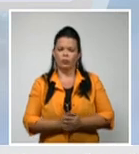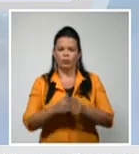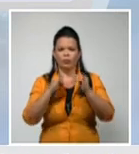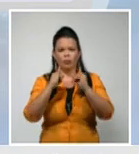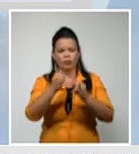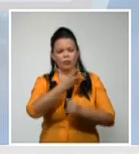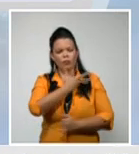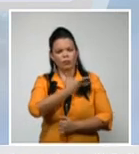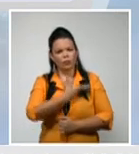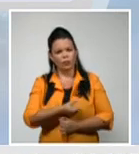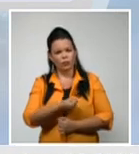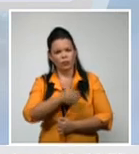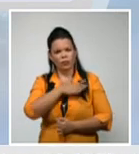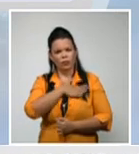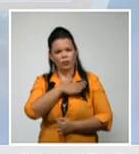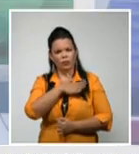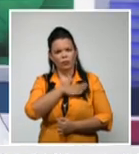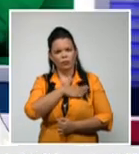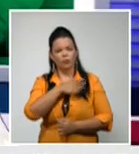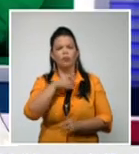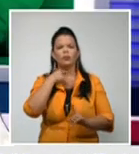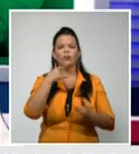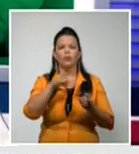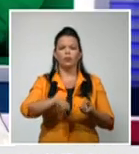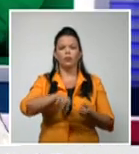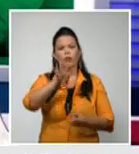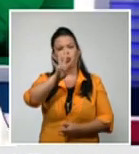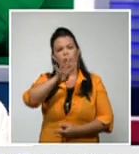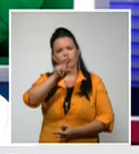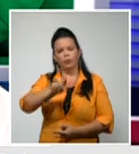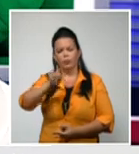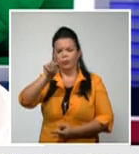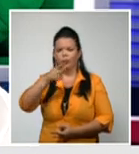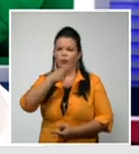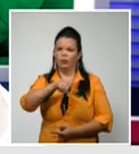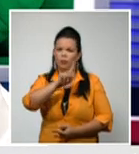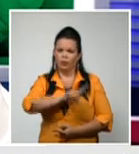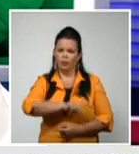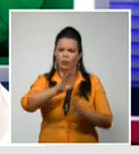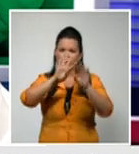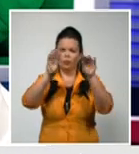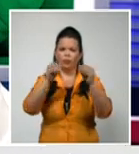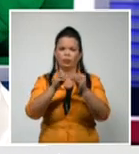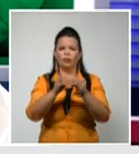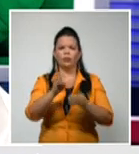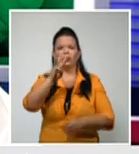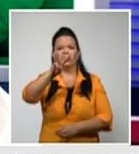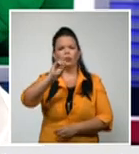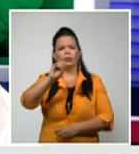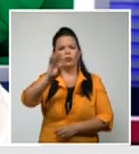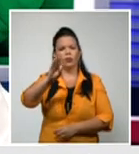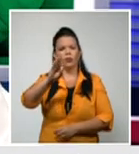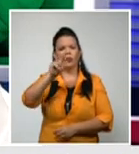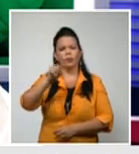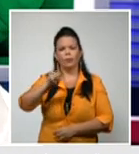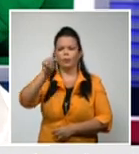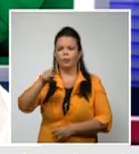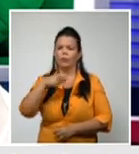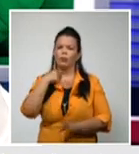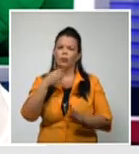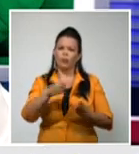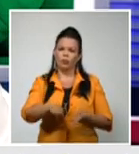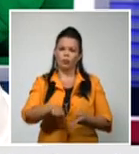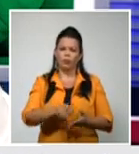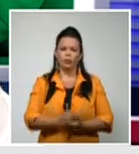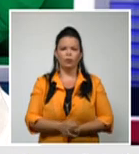fallecimiento de 4 personas ayer. Ya se acumulan un total de 308 fallecidos. Letalidad